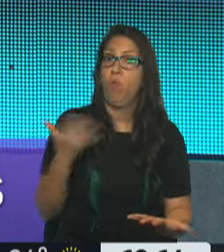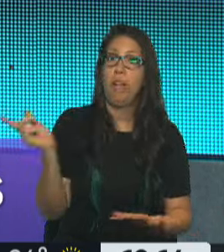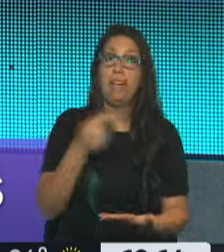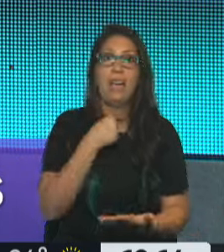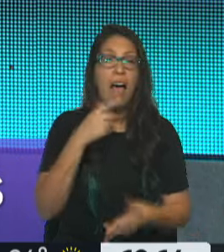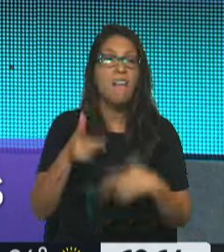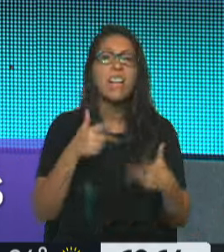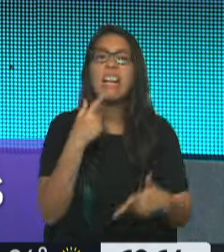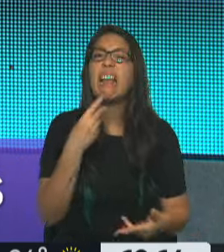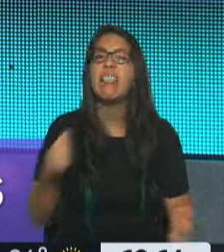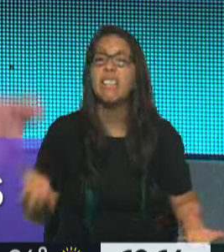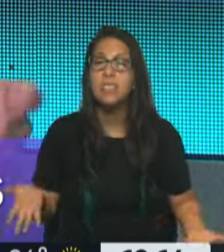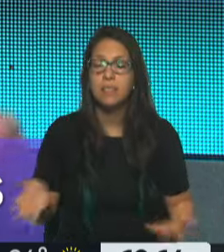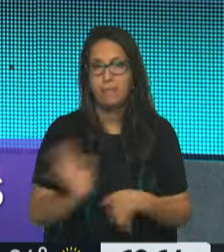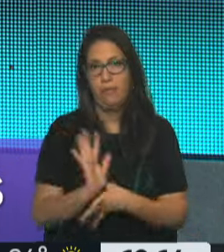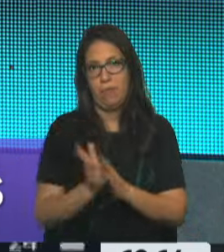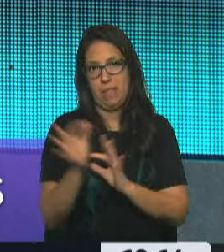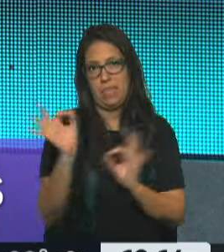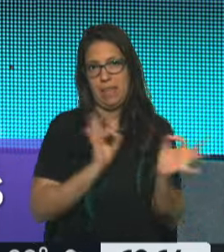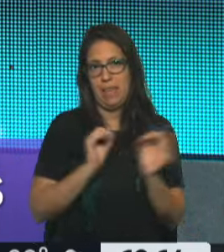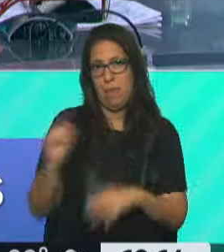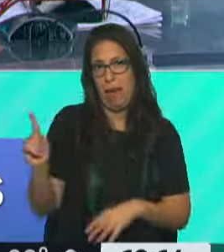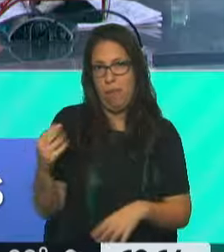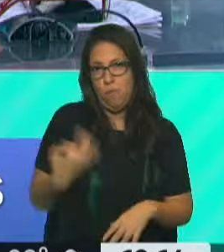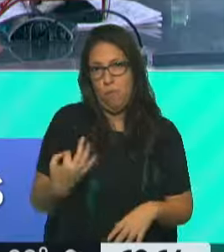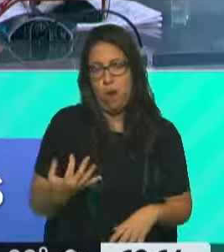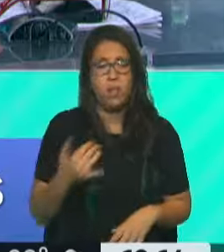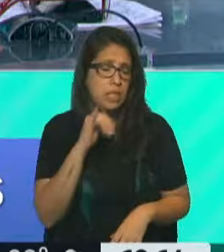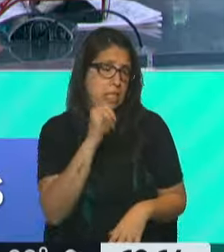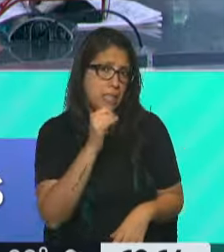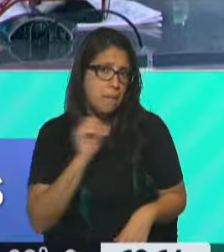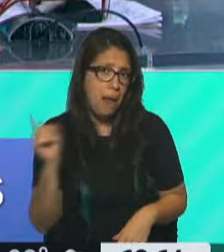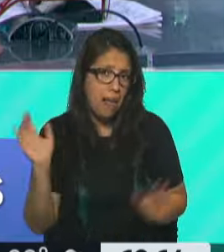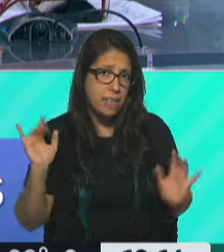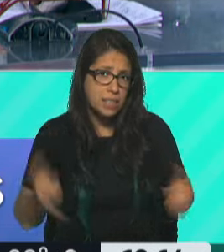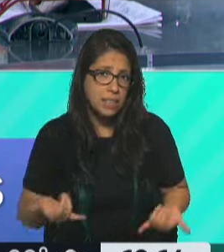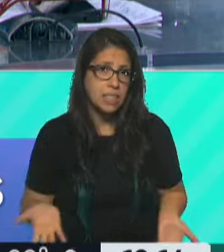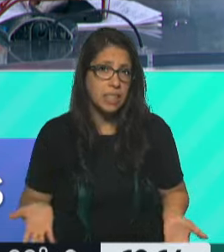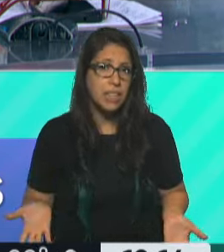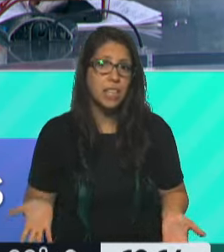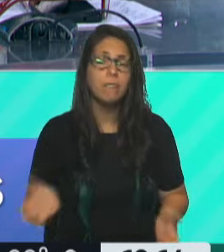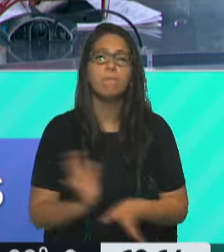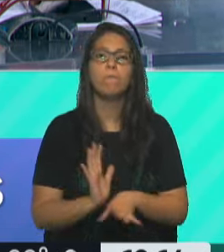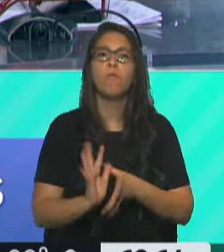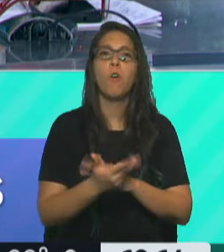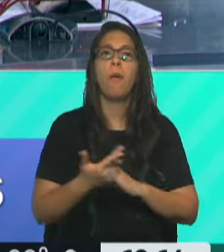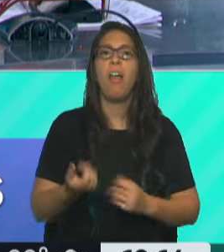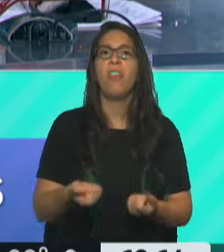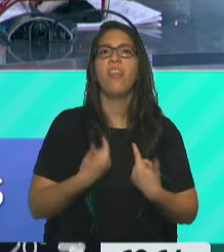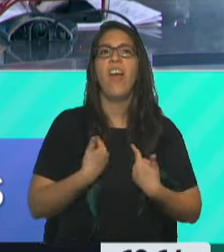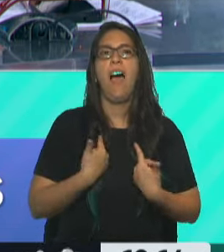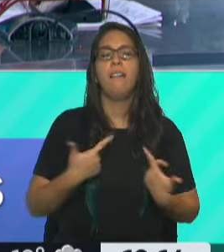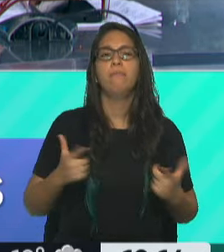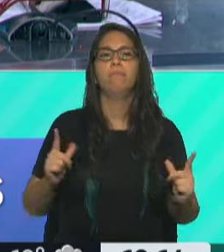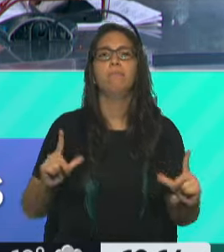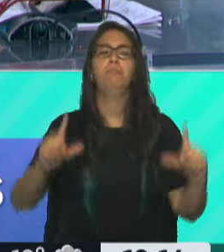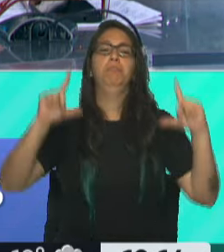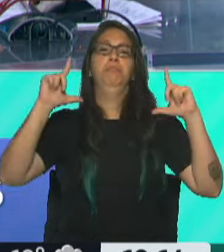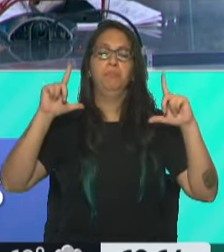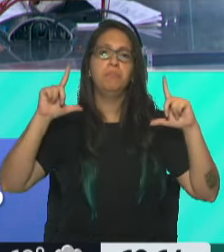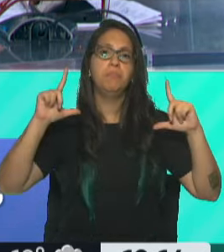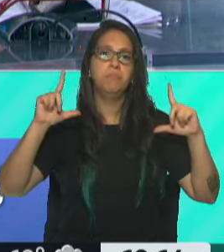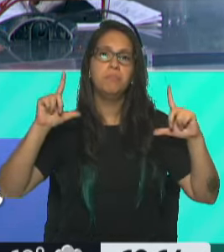Entonces como estrategia es muy buena digamos es muy buena Sí sí claro o sea fortalece o subraya este aspecto